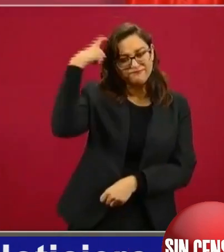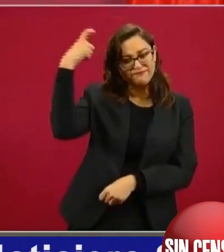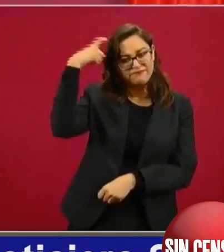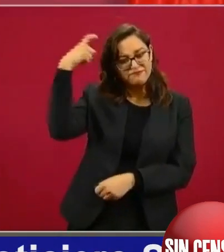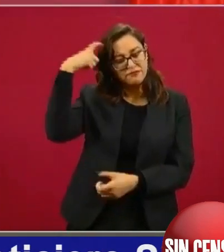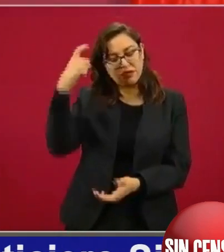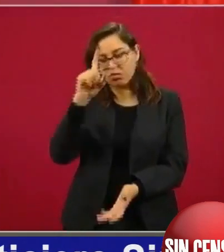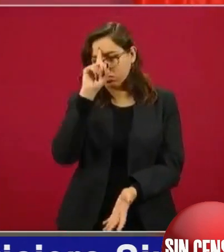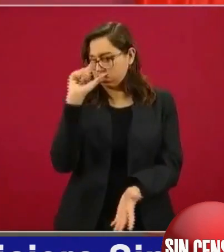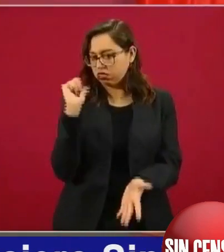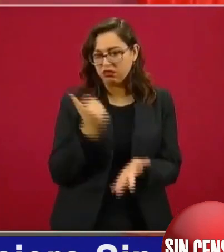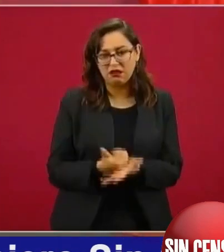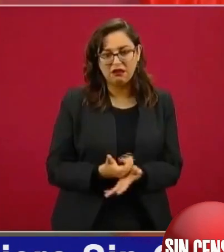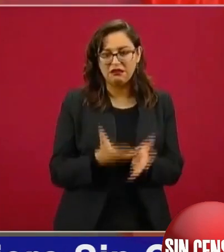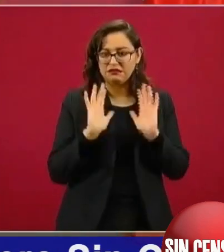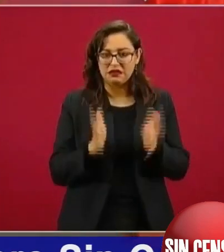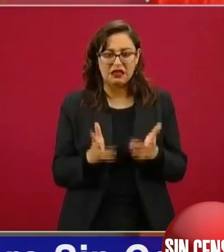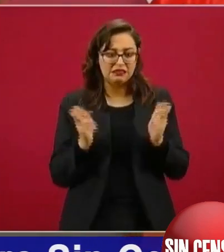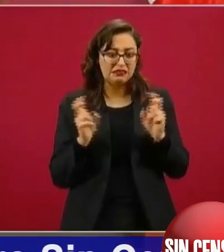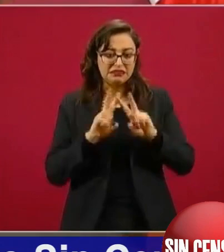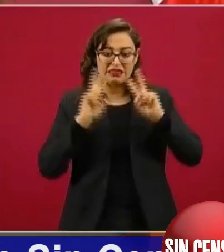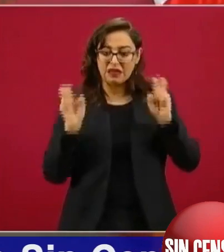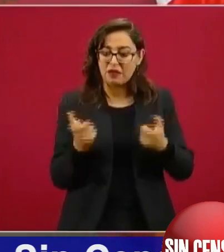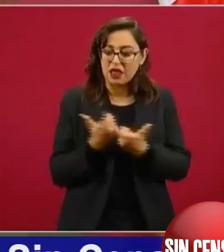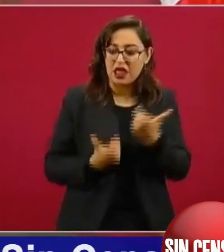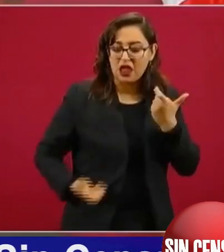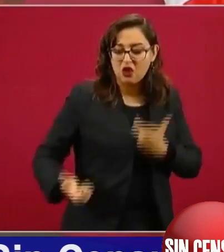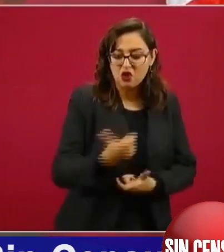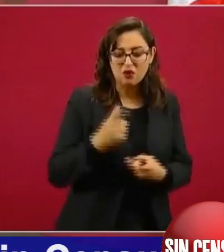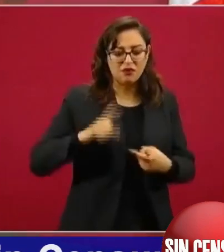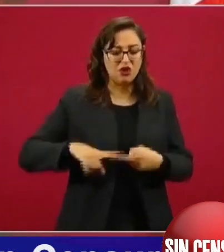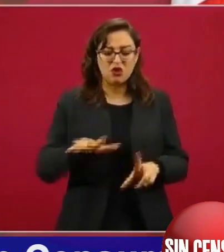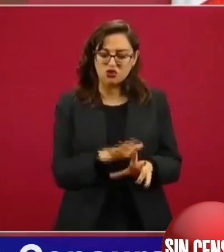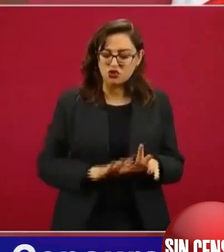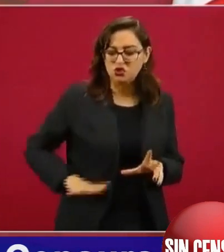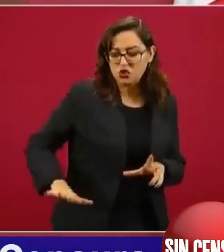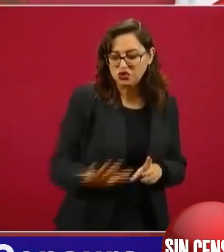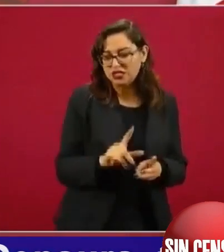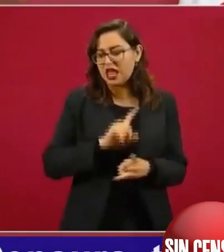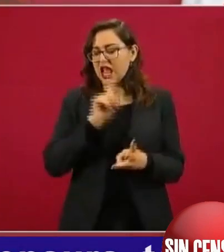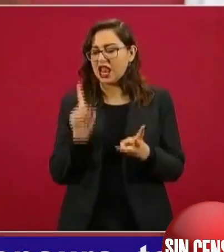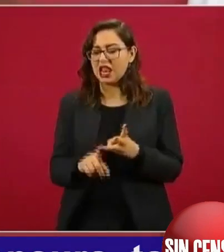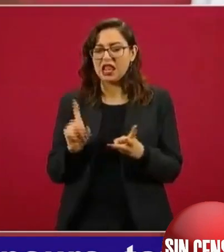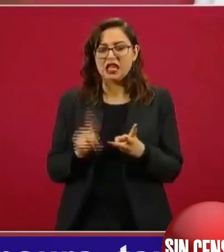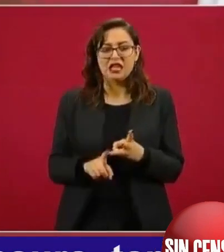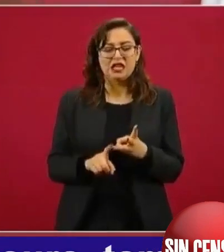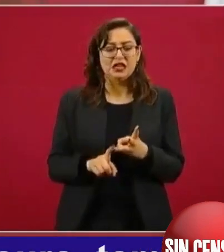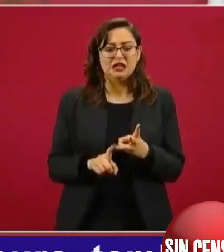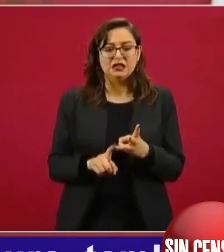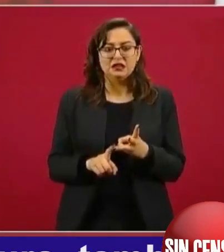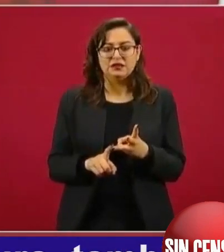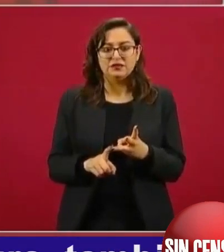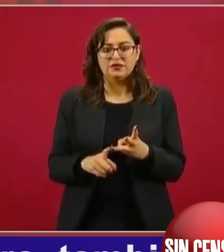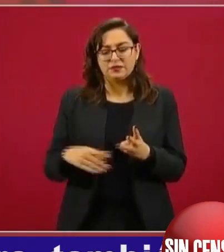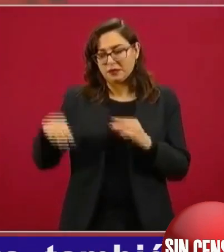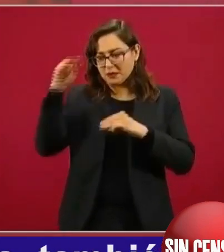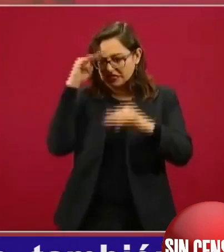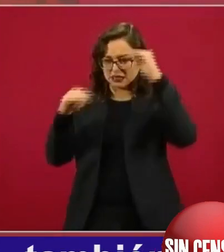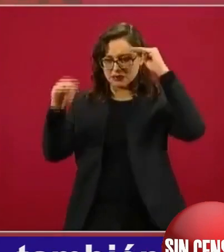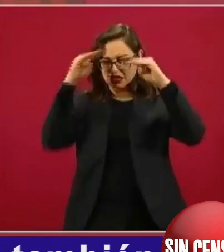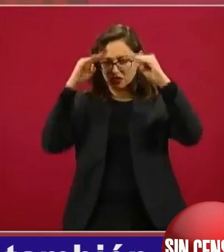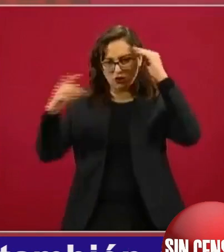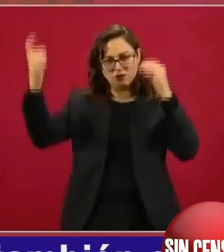causaron, no solo en lo económico, en lo social, sino también en la manera de